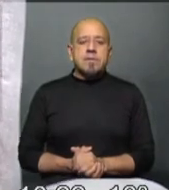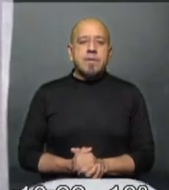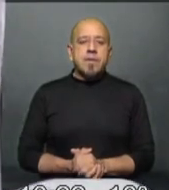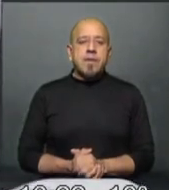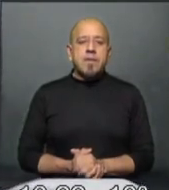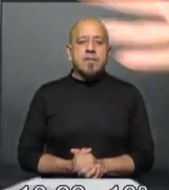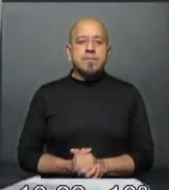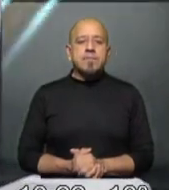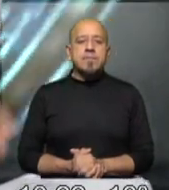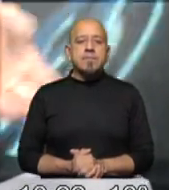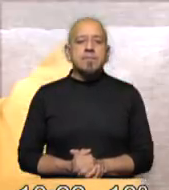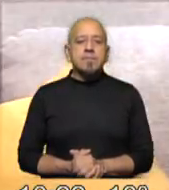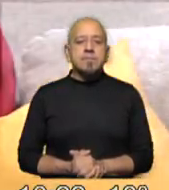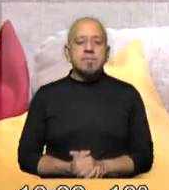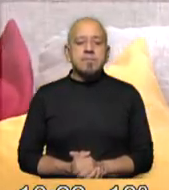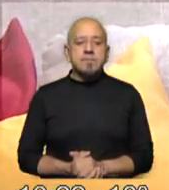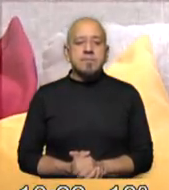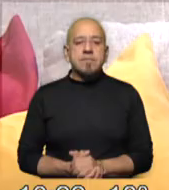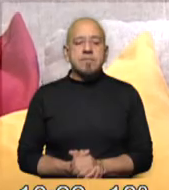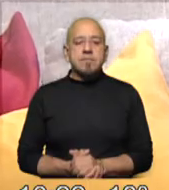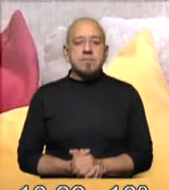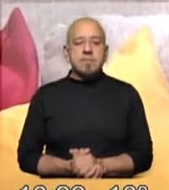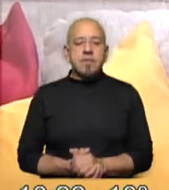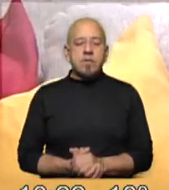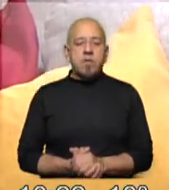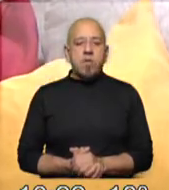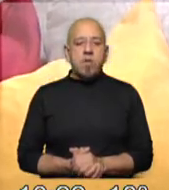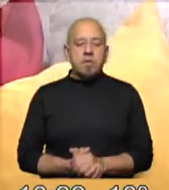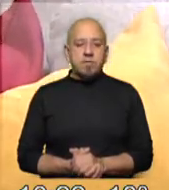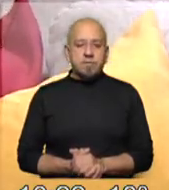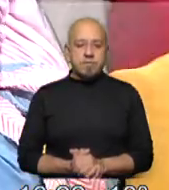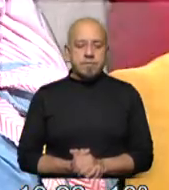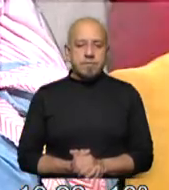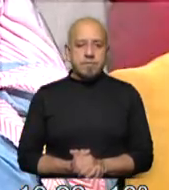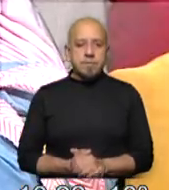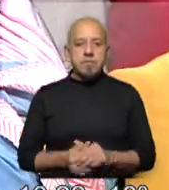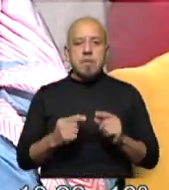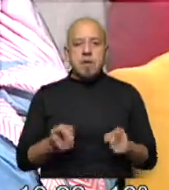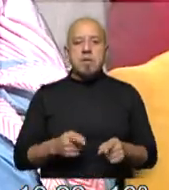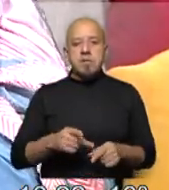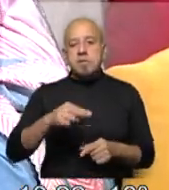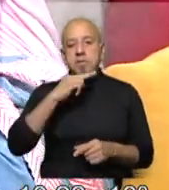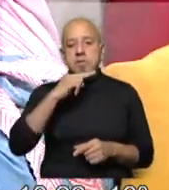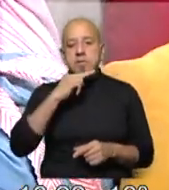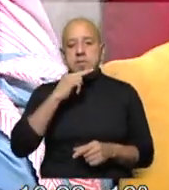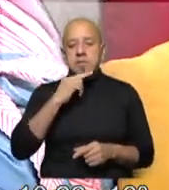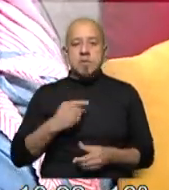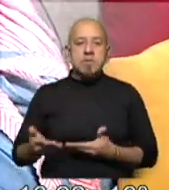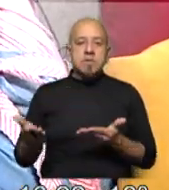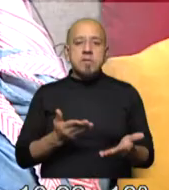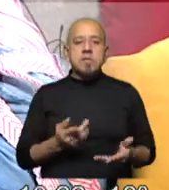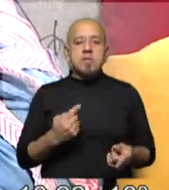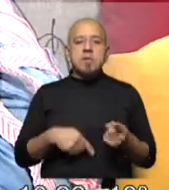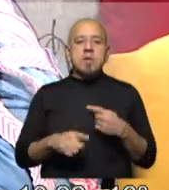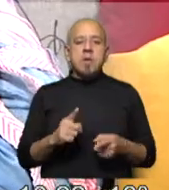Y en este viernes, que es... Ah, dale, sí, dale vos. No sé, pero lo podemos decir juntas. Claro, me encantaría que lo digamos juntas, porque en este viernes llegó el momento de presentarlo. Claro, es como ese día sándwich